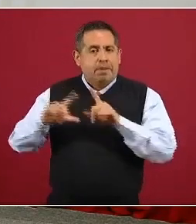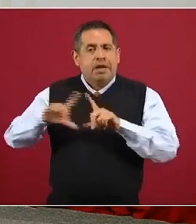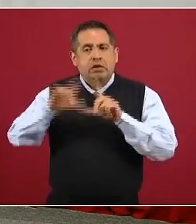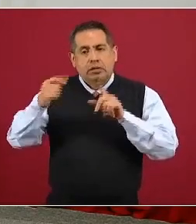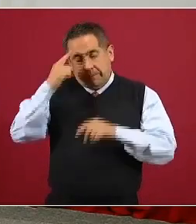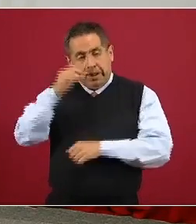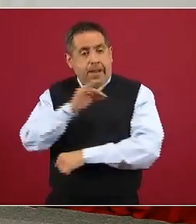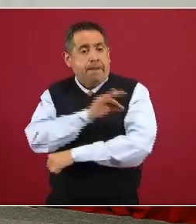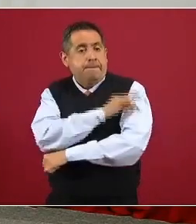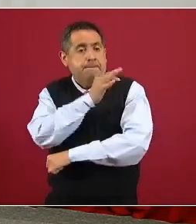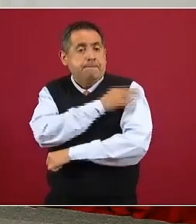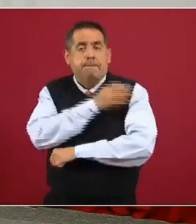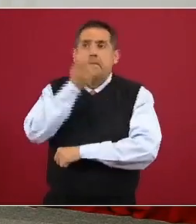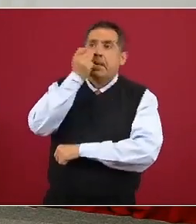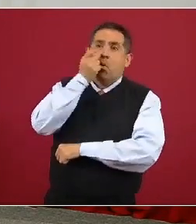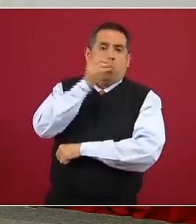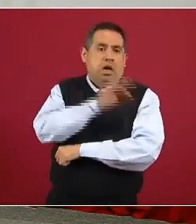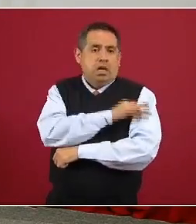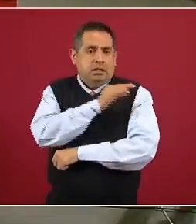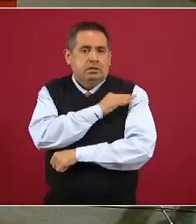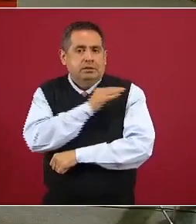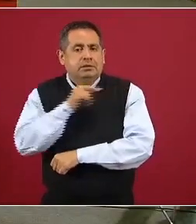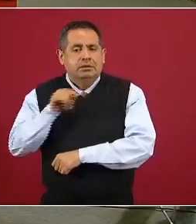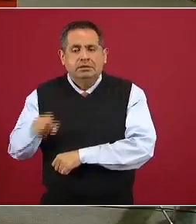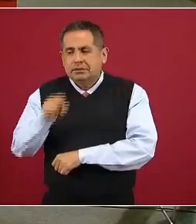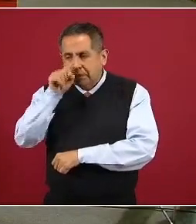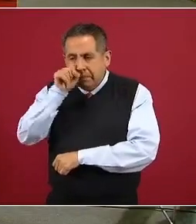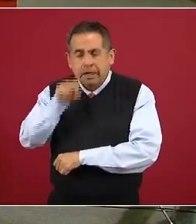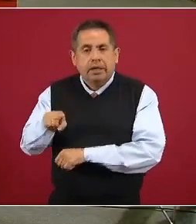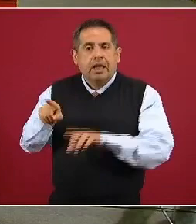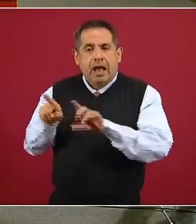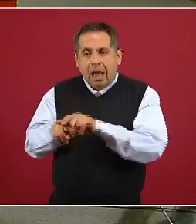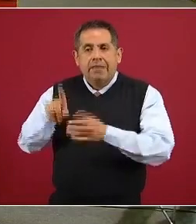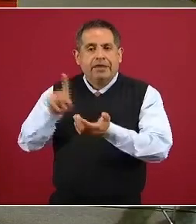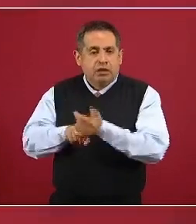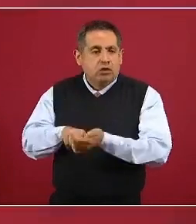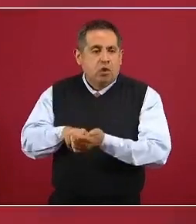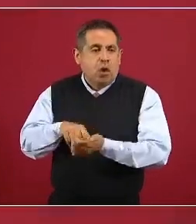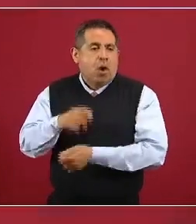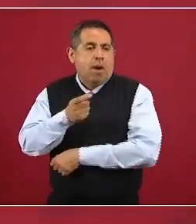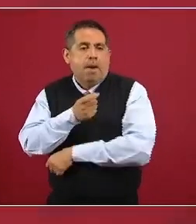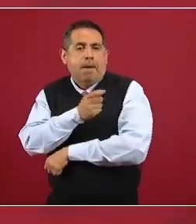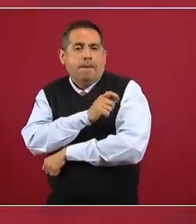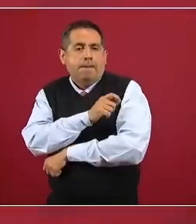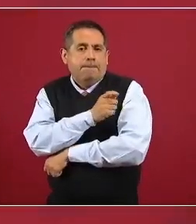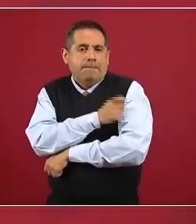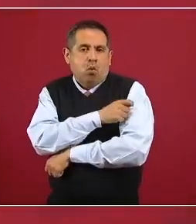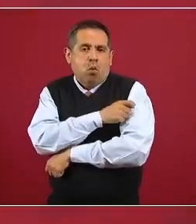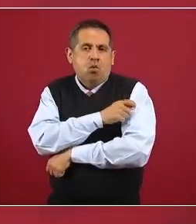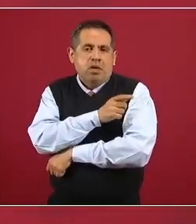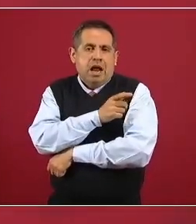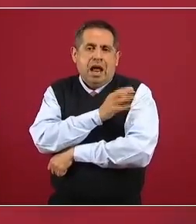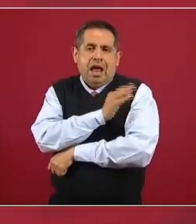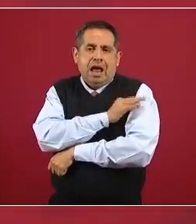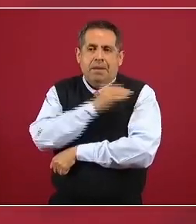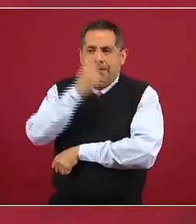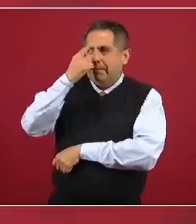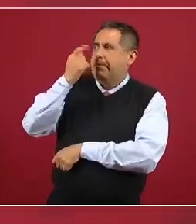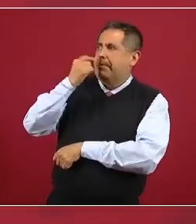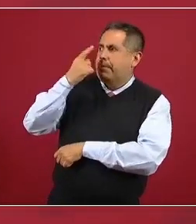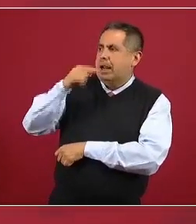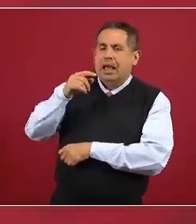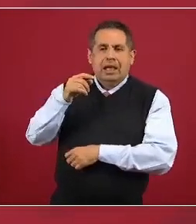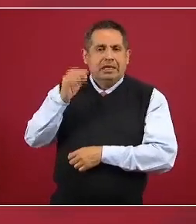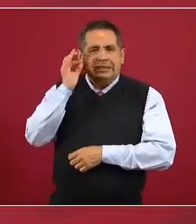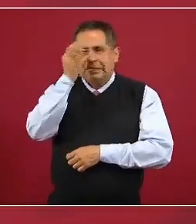de vacunación, y donde está lógicamente anidado también la vacuna contra sarampión y rubiola. Ahorita